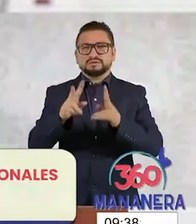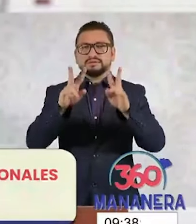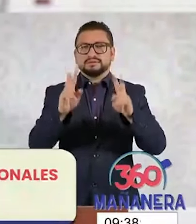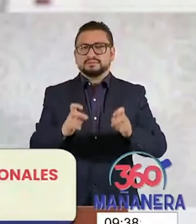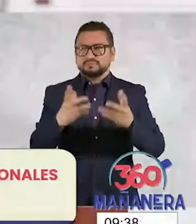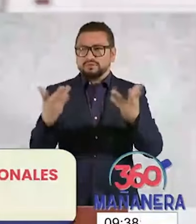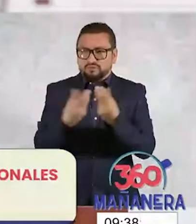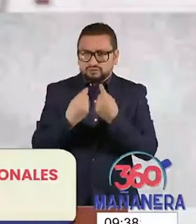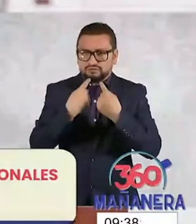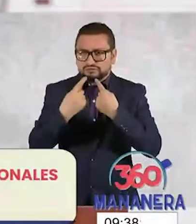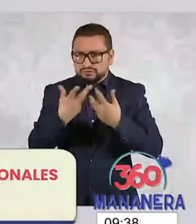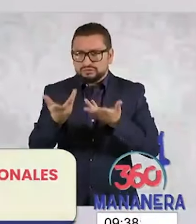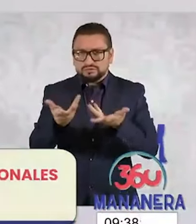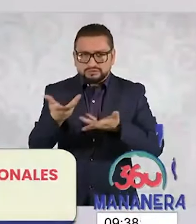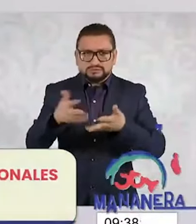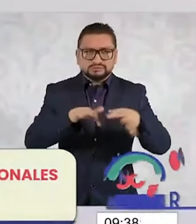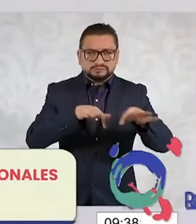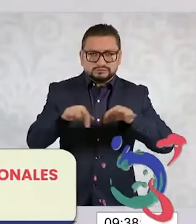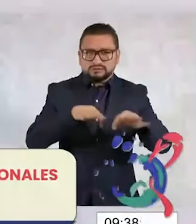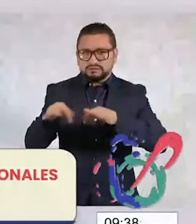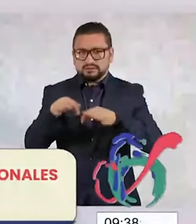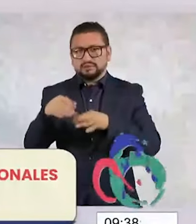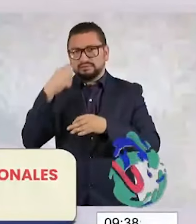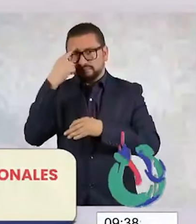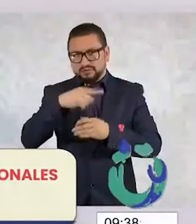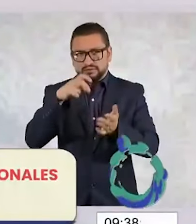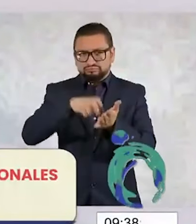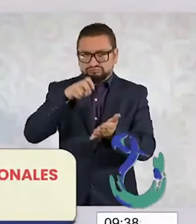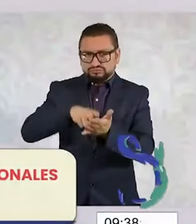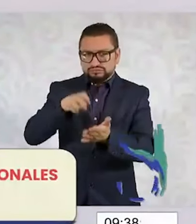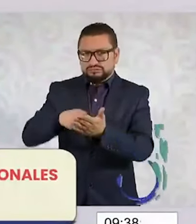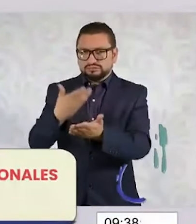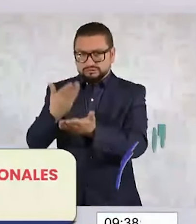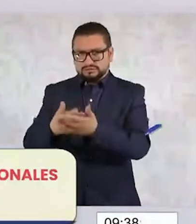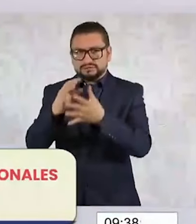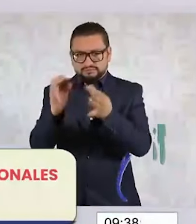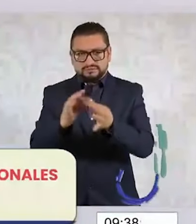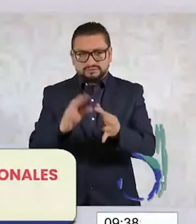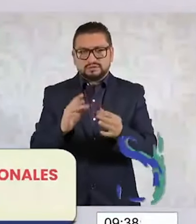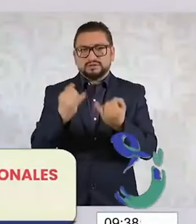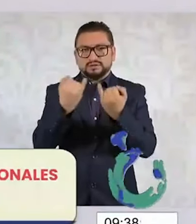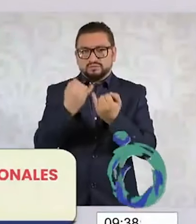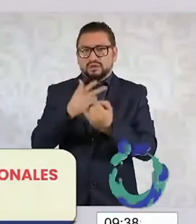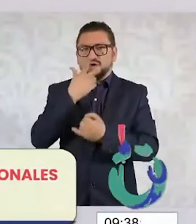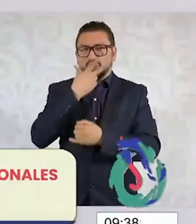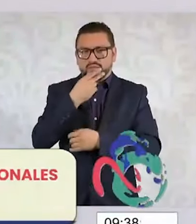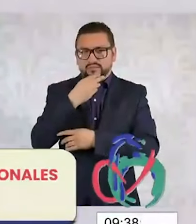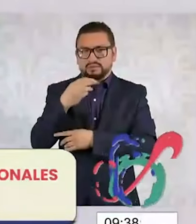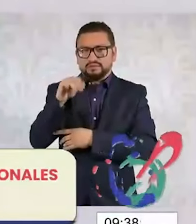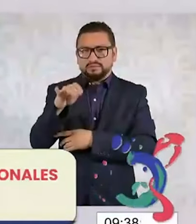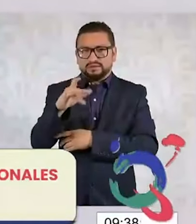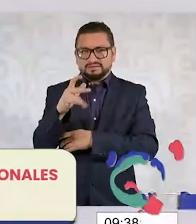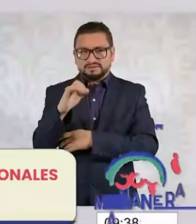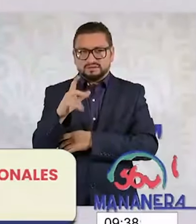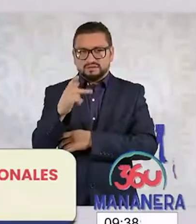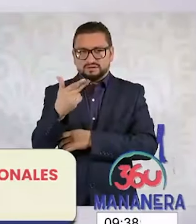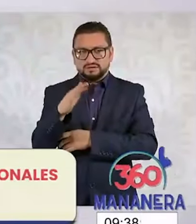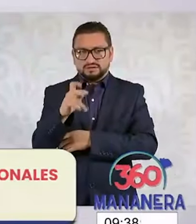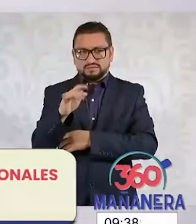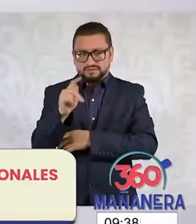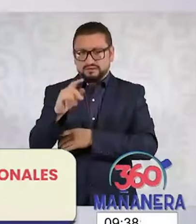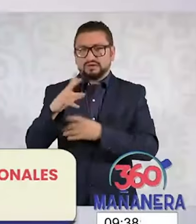trabajo para que se expliquen las reformas de hecho Marcelo ebrar tiene ya una mesa de